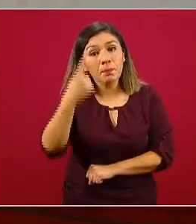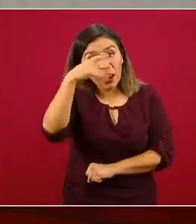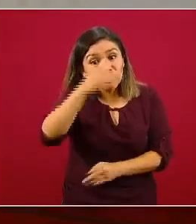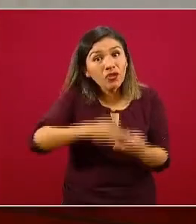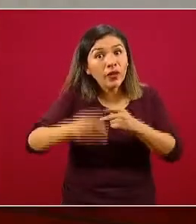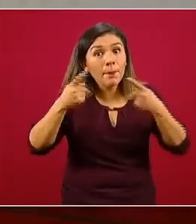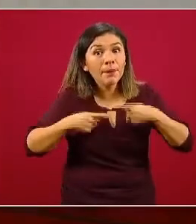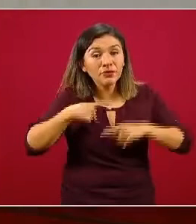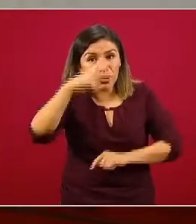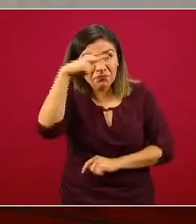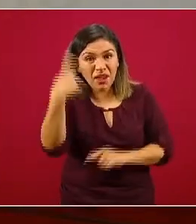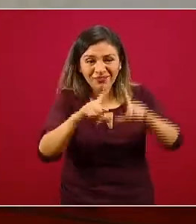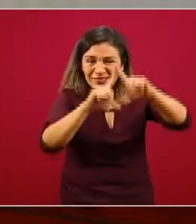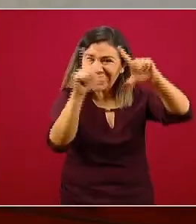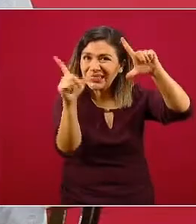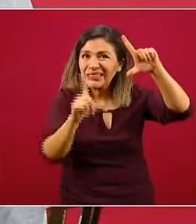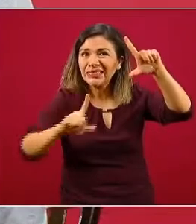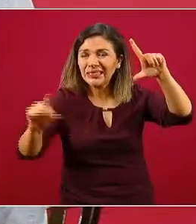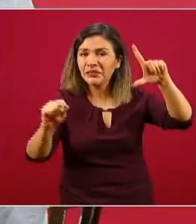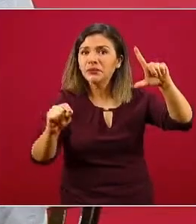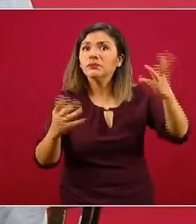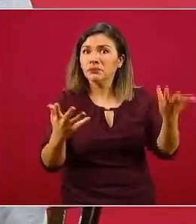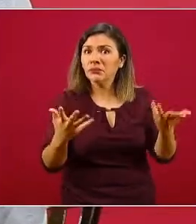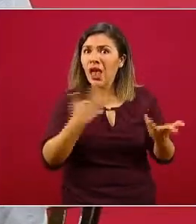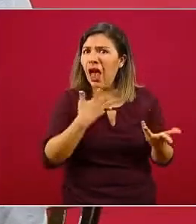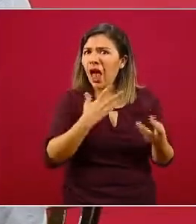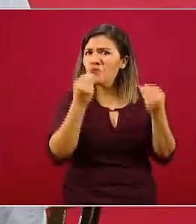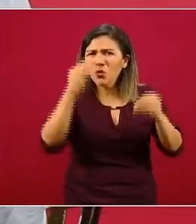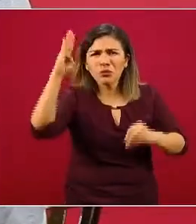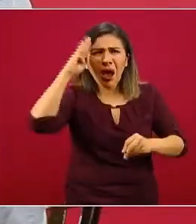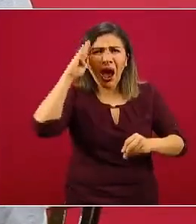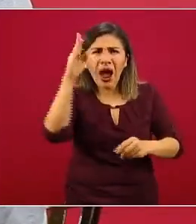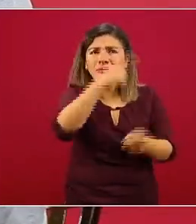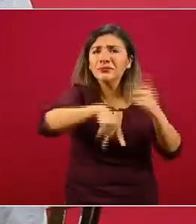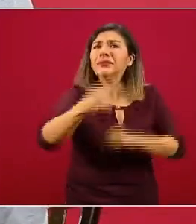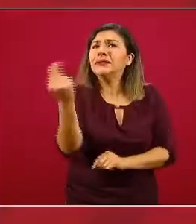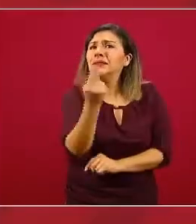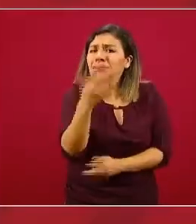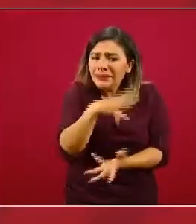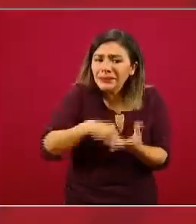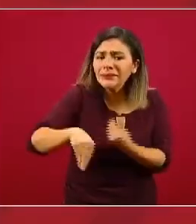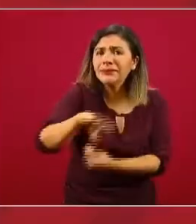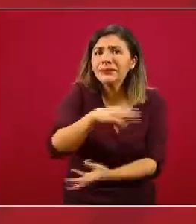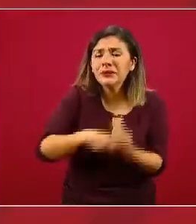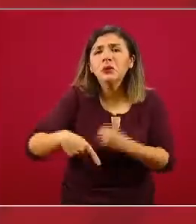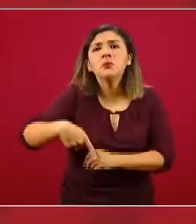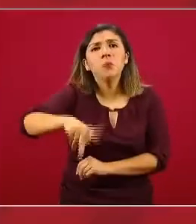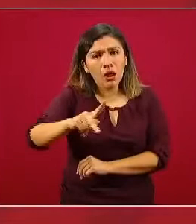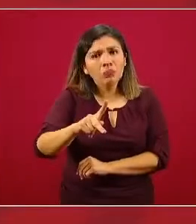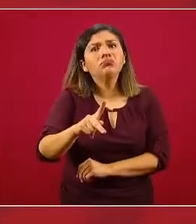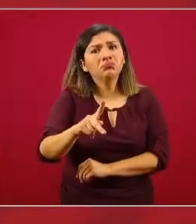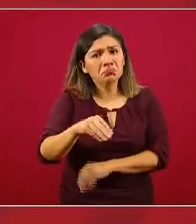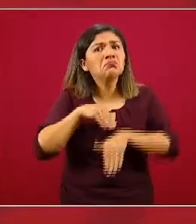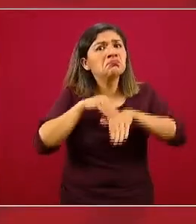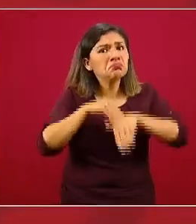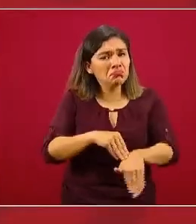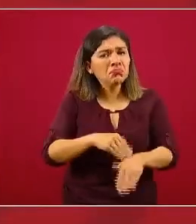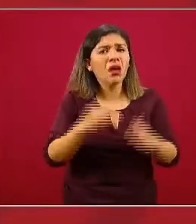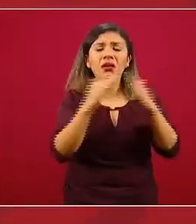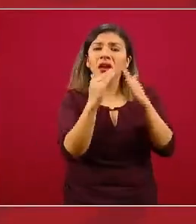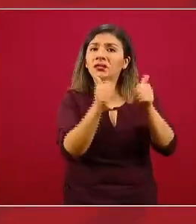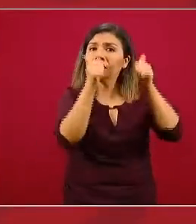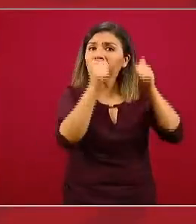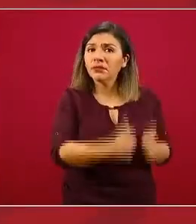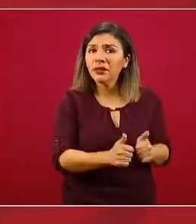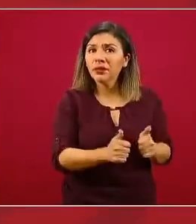pueblo mexicano, que a pesar de que una proporción muy grande tiene estas necesidades, se ha mantenido disciplinadamente en sus